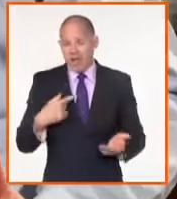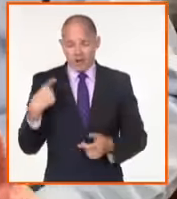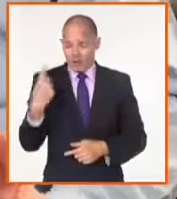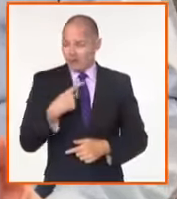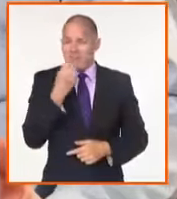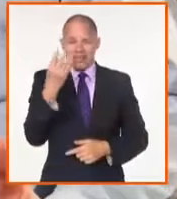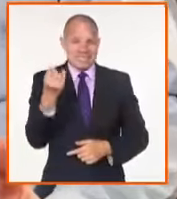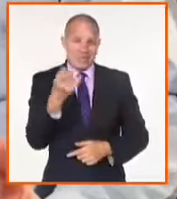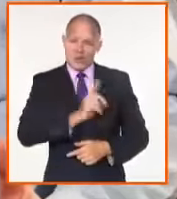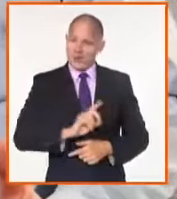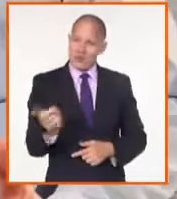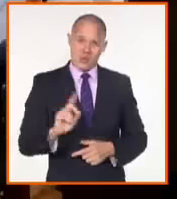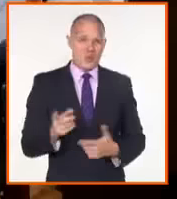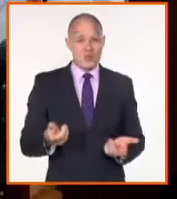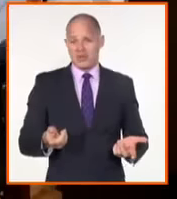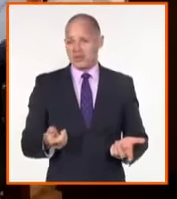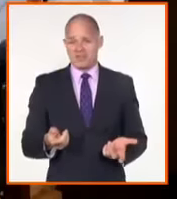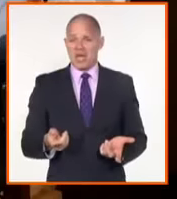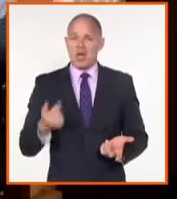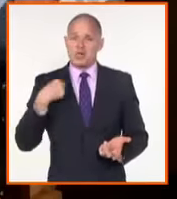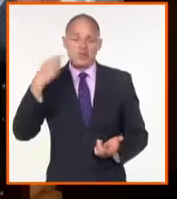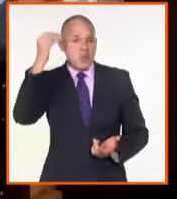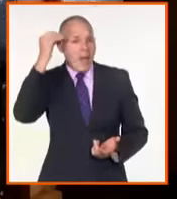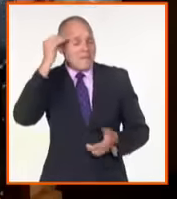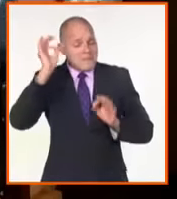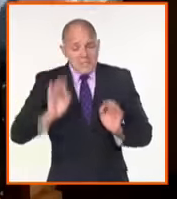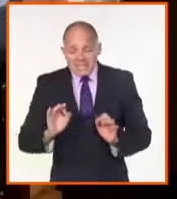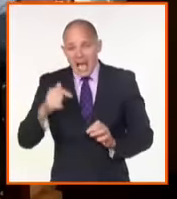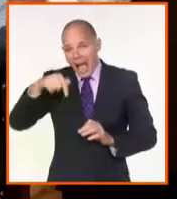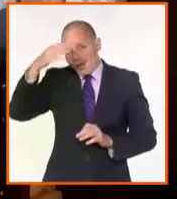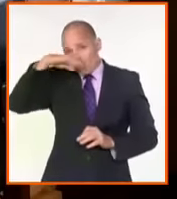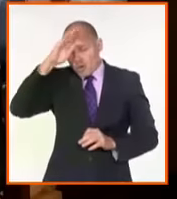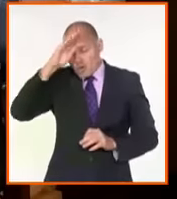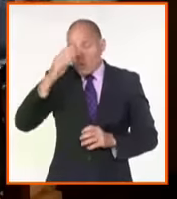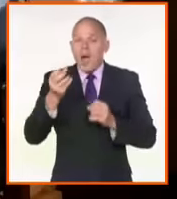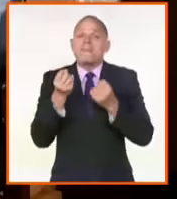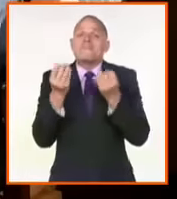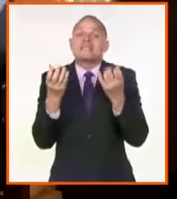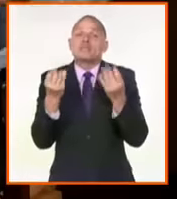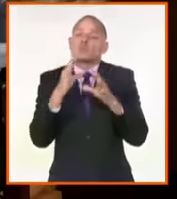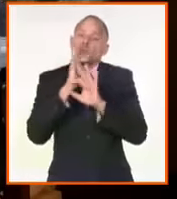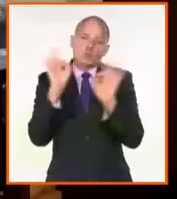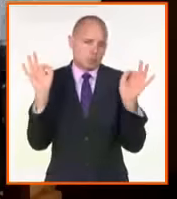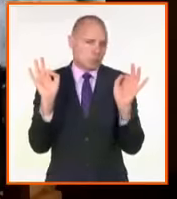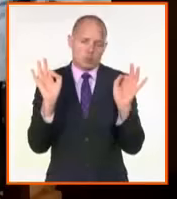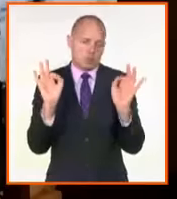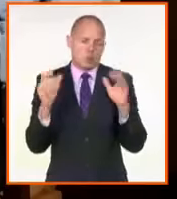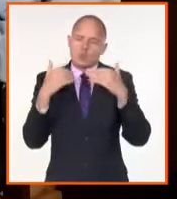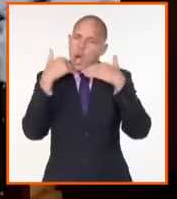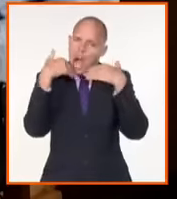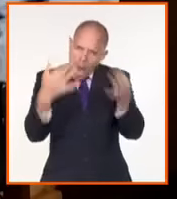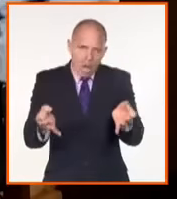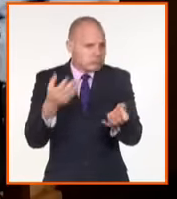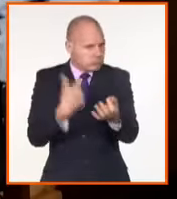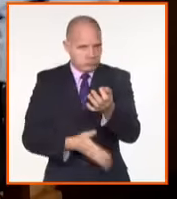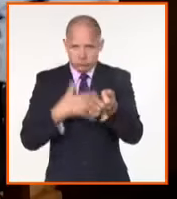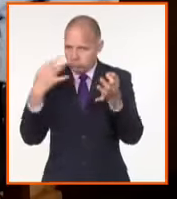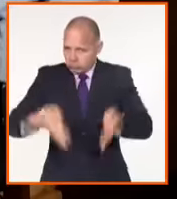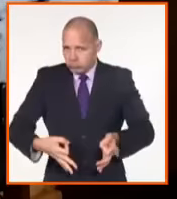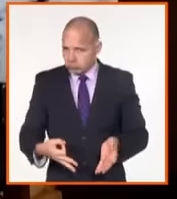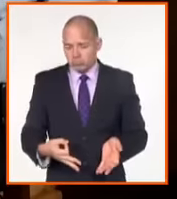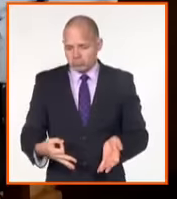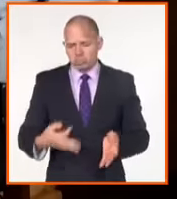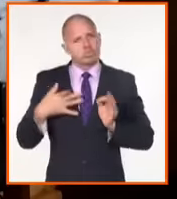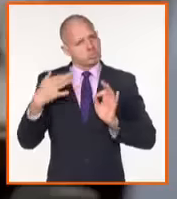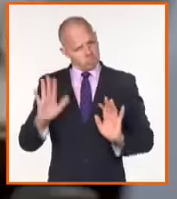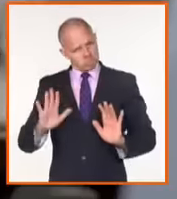dura que sean las situaciones, hay que enfrentarlas y con la verdad es uno de nuestros conceptos. Nosotros siempre defendemos que